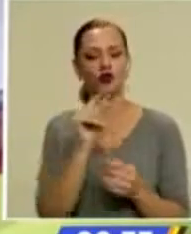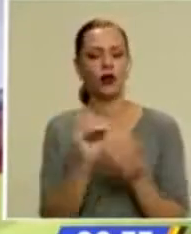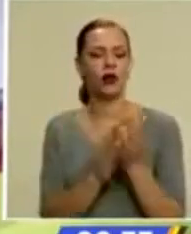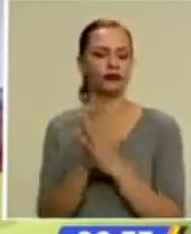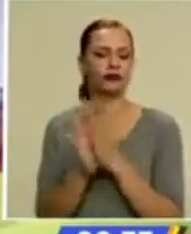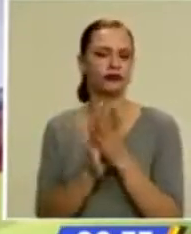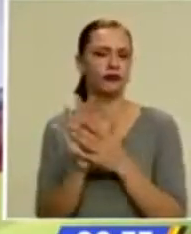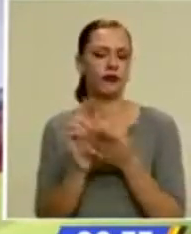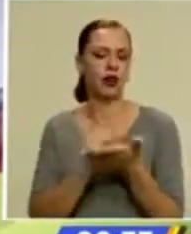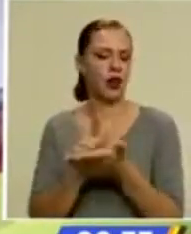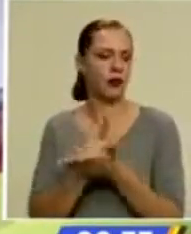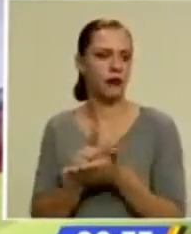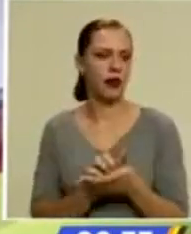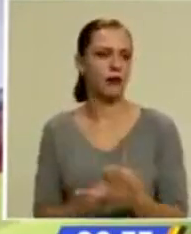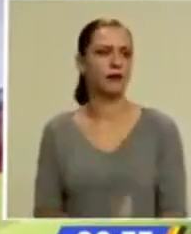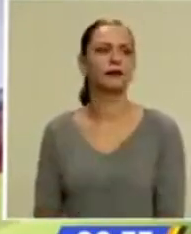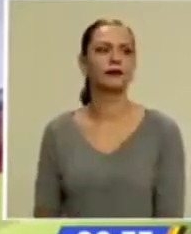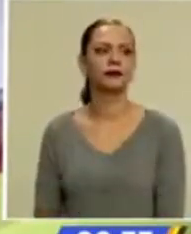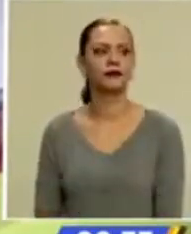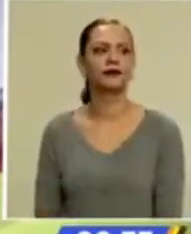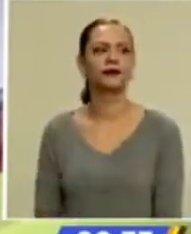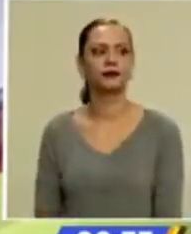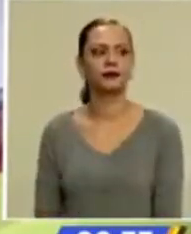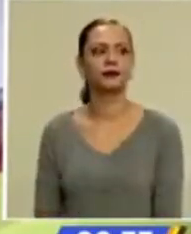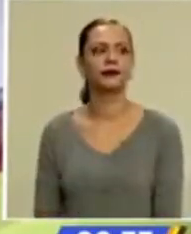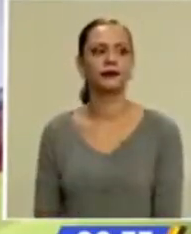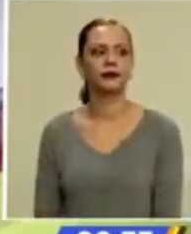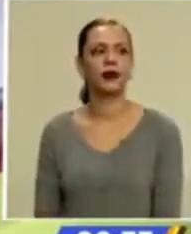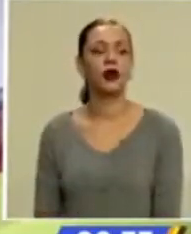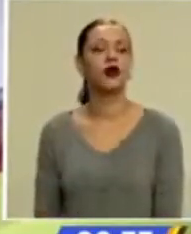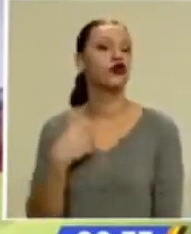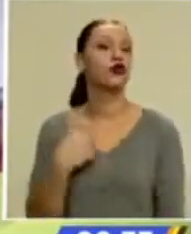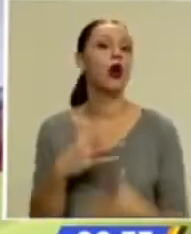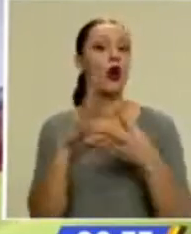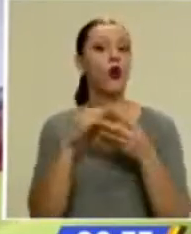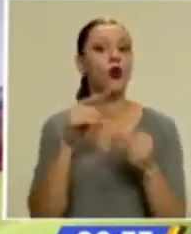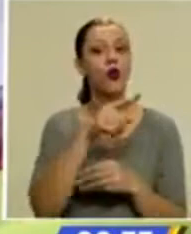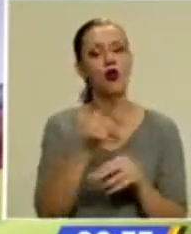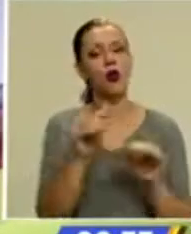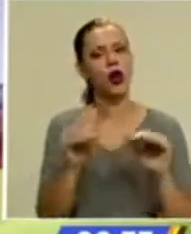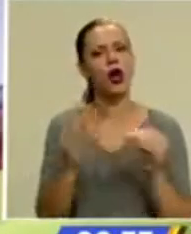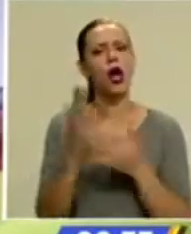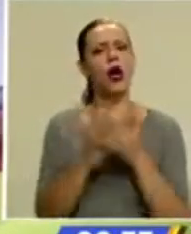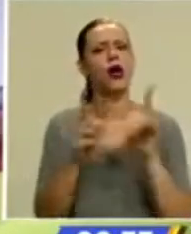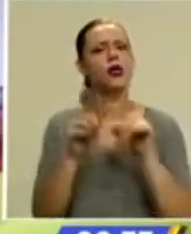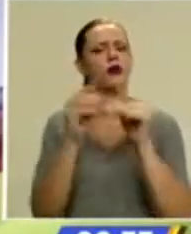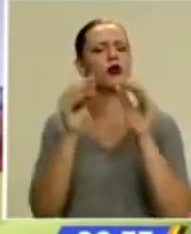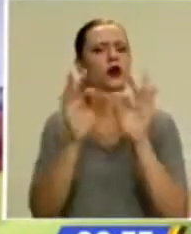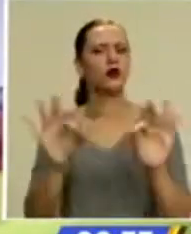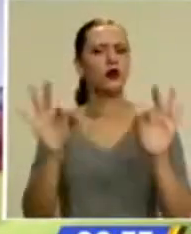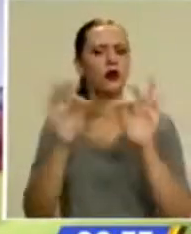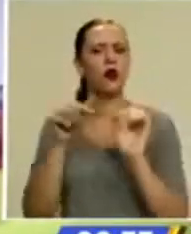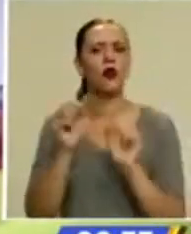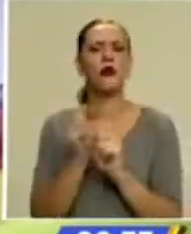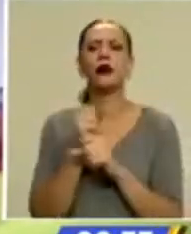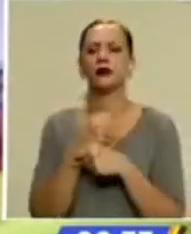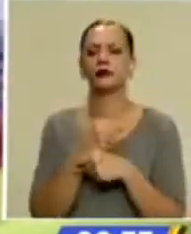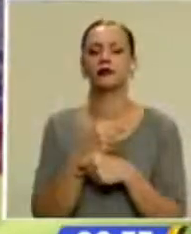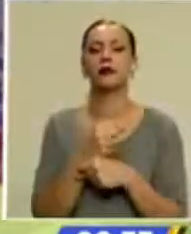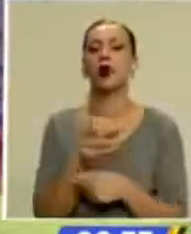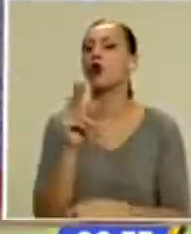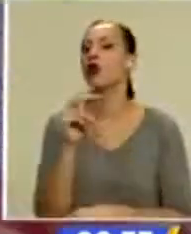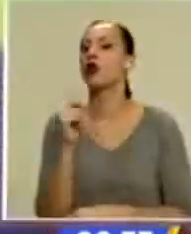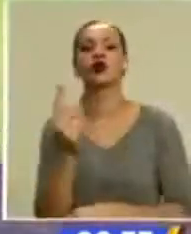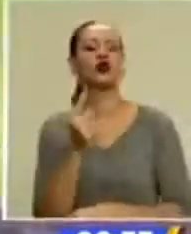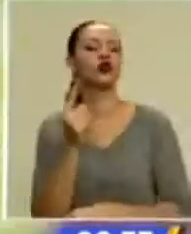las manos, entonces, para voy a contarles a los niños algo también que es muy importante que hoy vamos a hacer. No